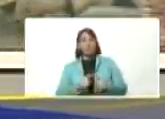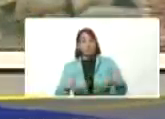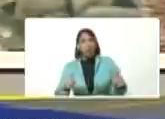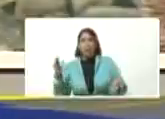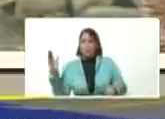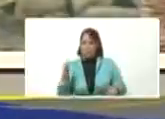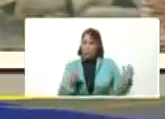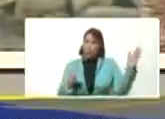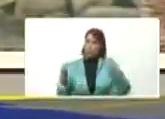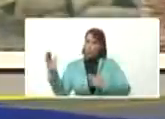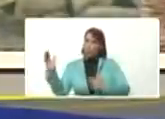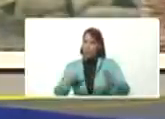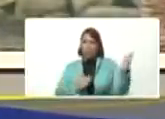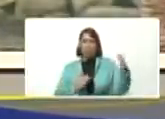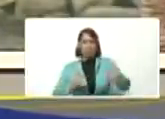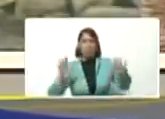vengan.